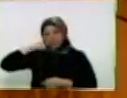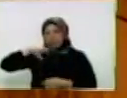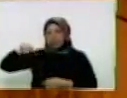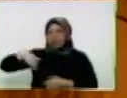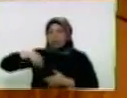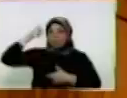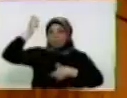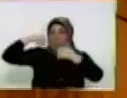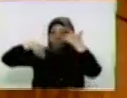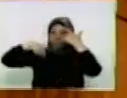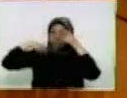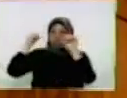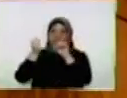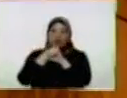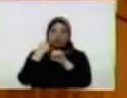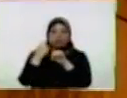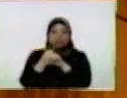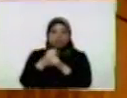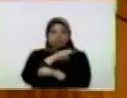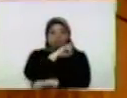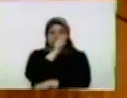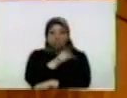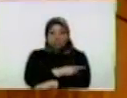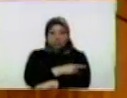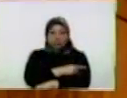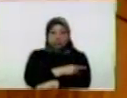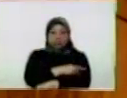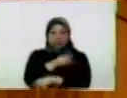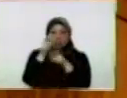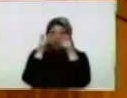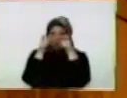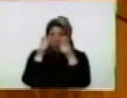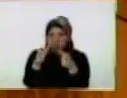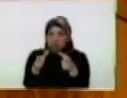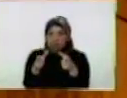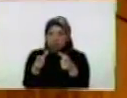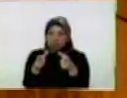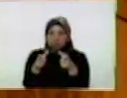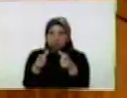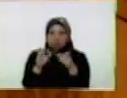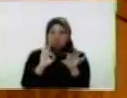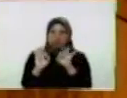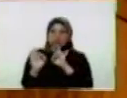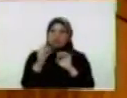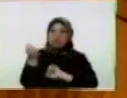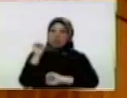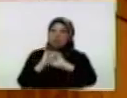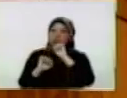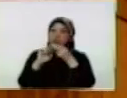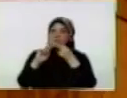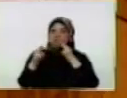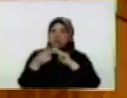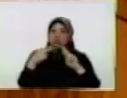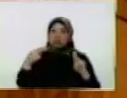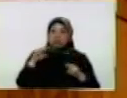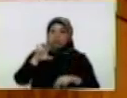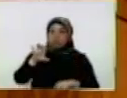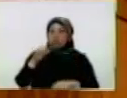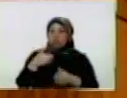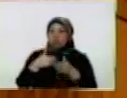comandante Chávez. Firme, vigilante y presto a la defensa de la patria bajo cualquier